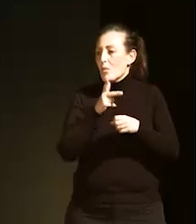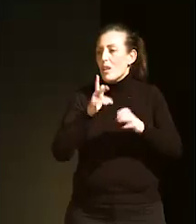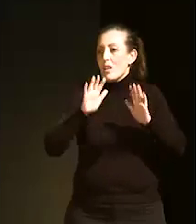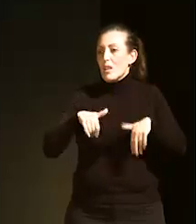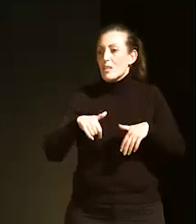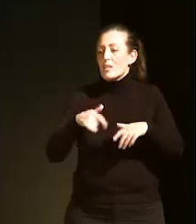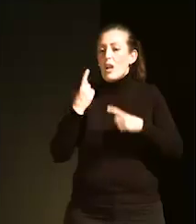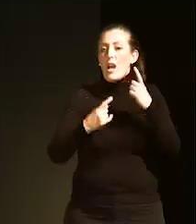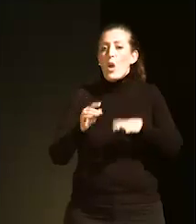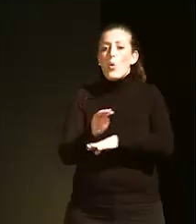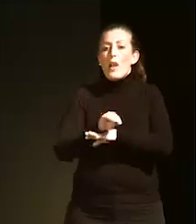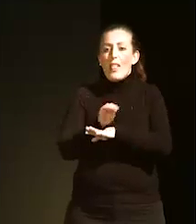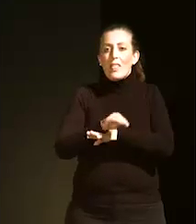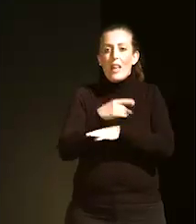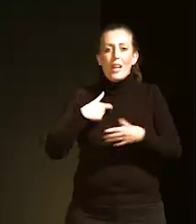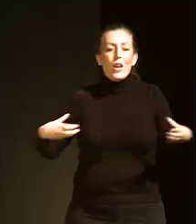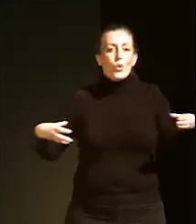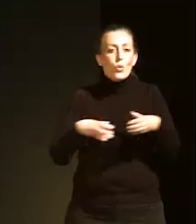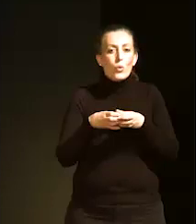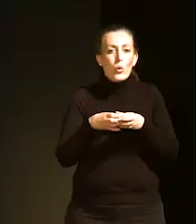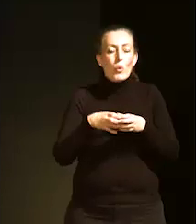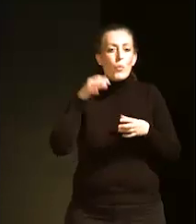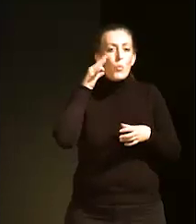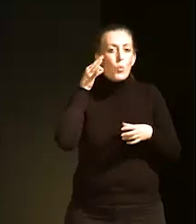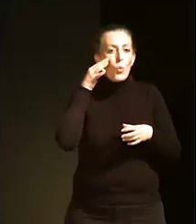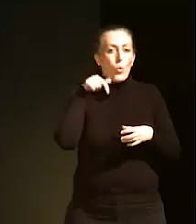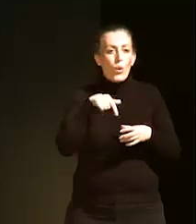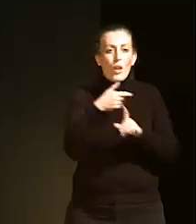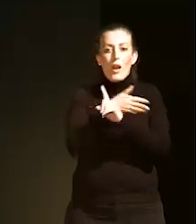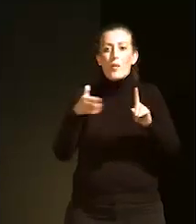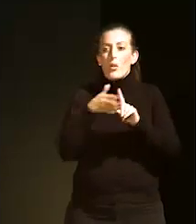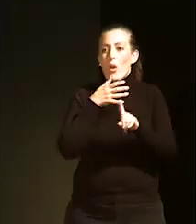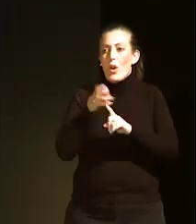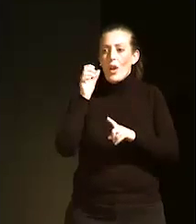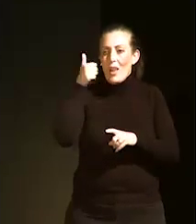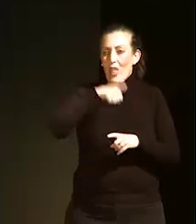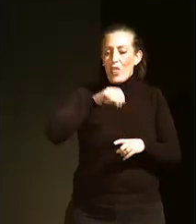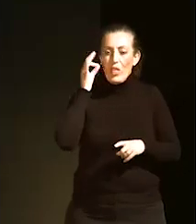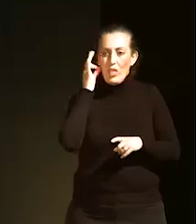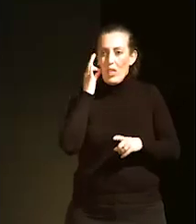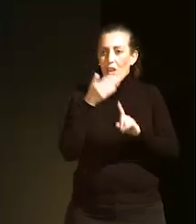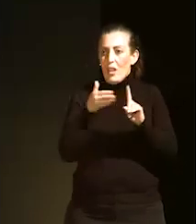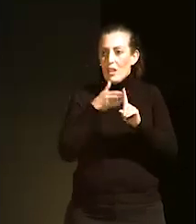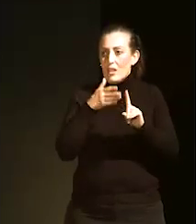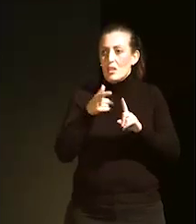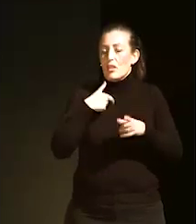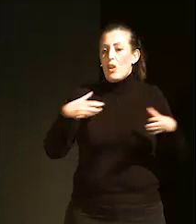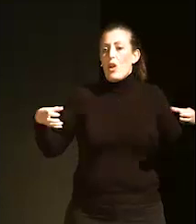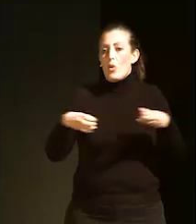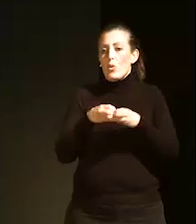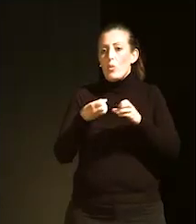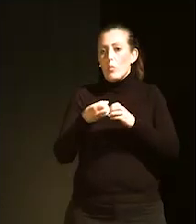y las curanderas es ahora un colectivo de mujeres mayas que exponen la violencia de género vivida por las integrantes del